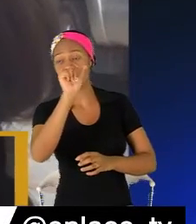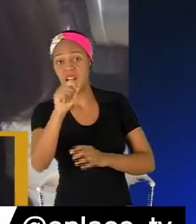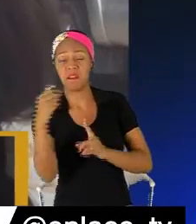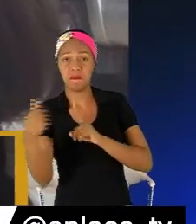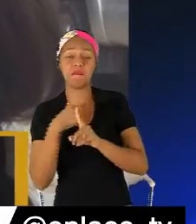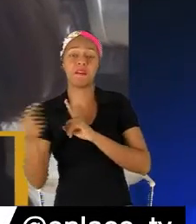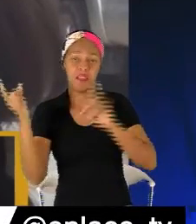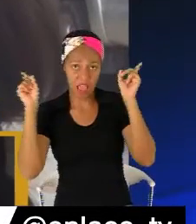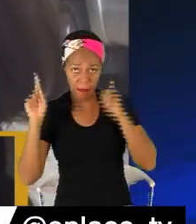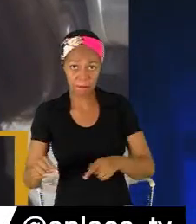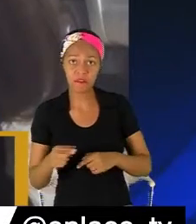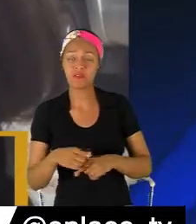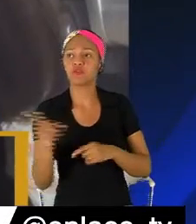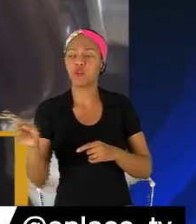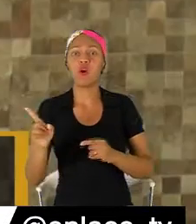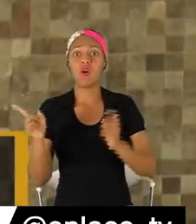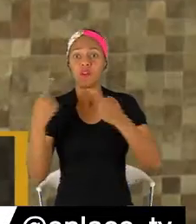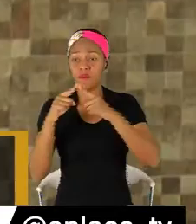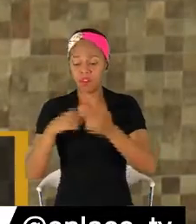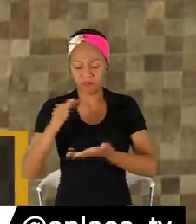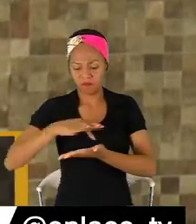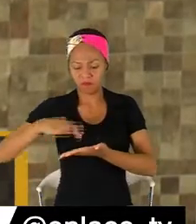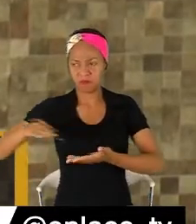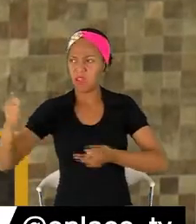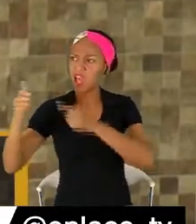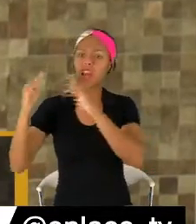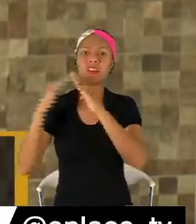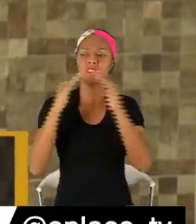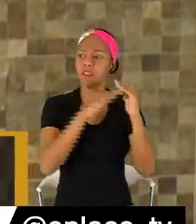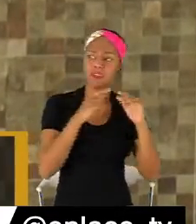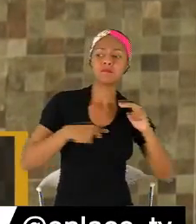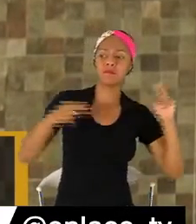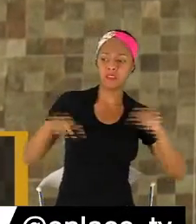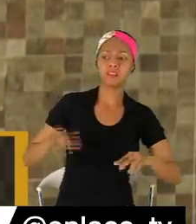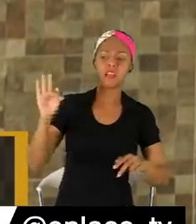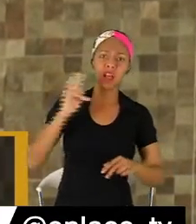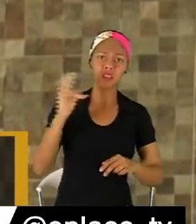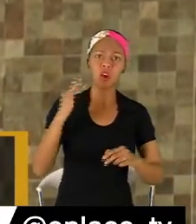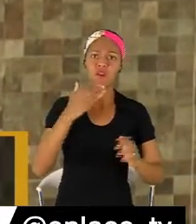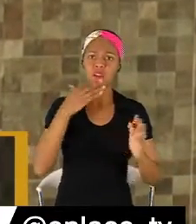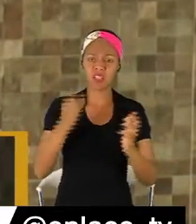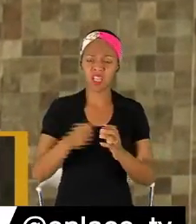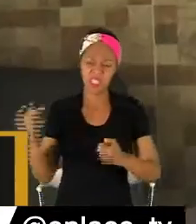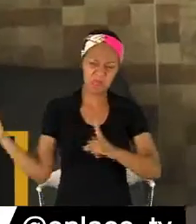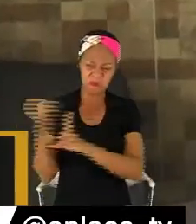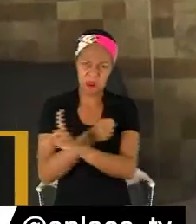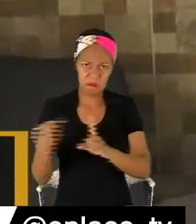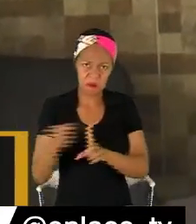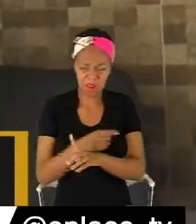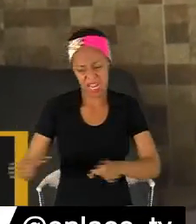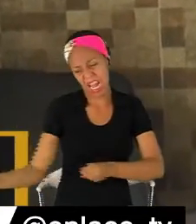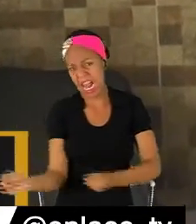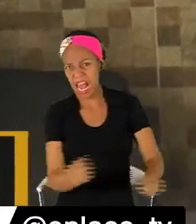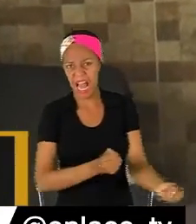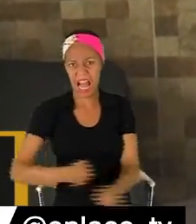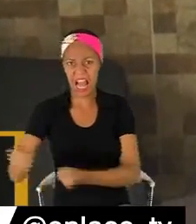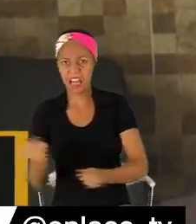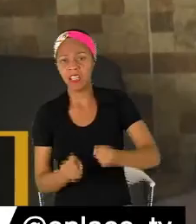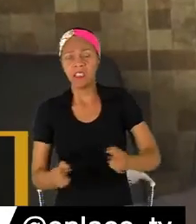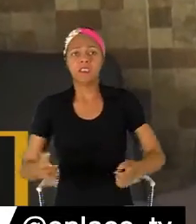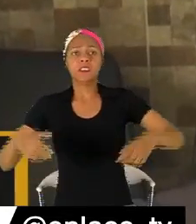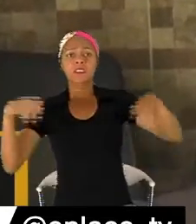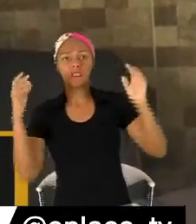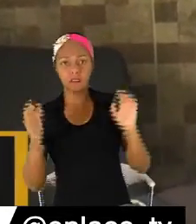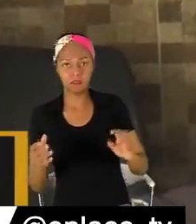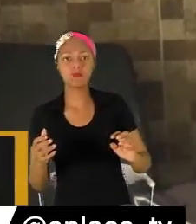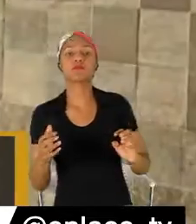Tengo firmas de todas las personas que fueron testigas de que él me golpeó, que llegó a mi casa a tirarme al piso, a arrastrar. La denunciante, a pesar de las lesiones de que ha